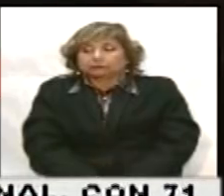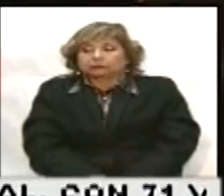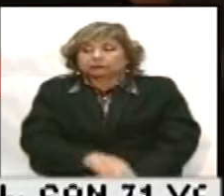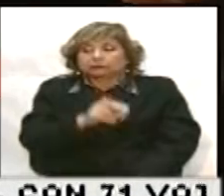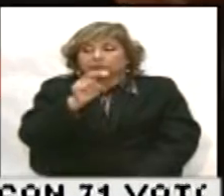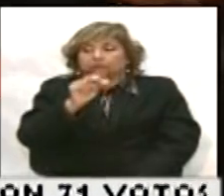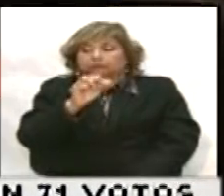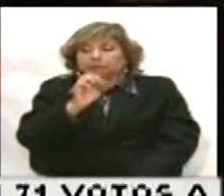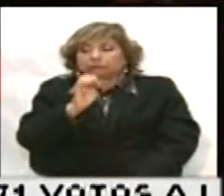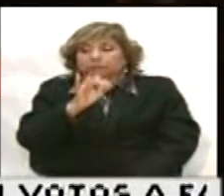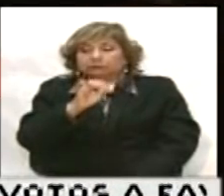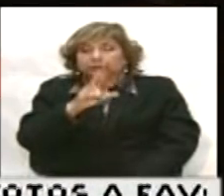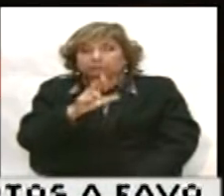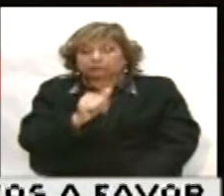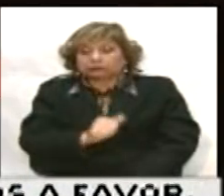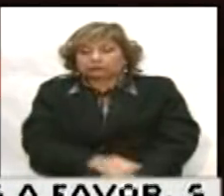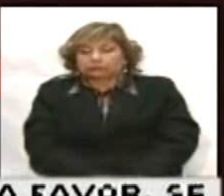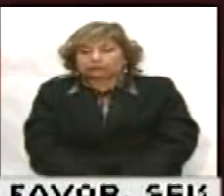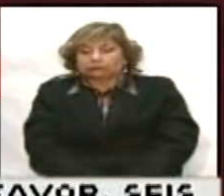Neira,